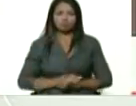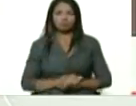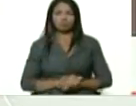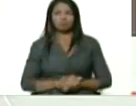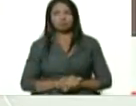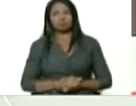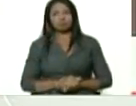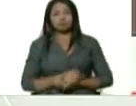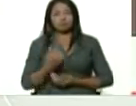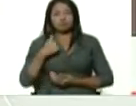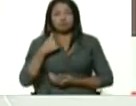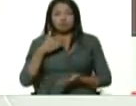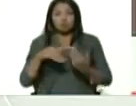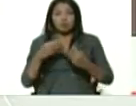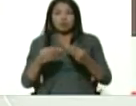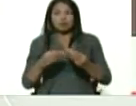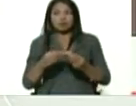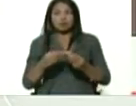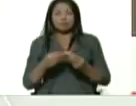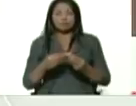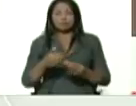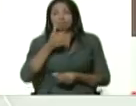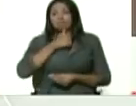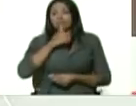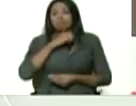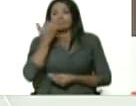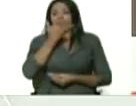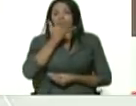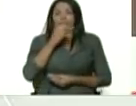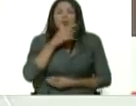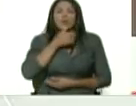y voy a tratar de decirlo sin reírme,